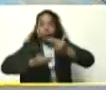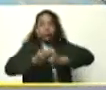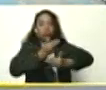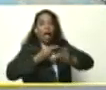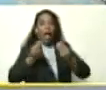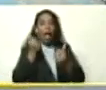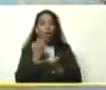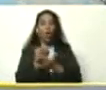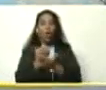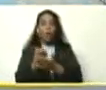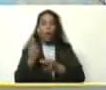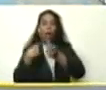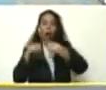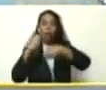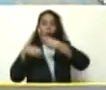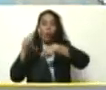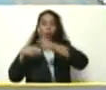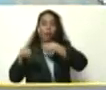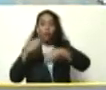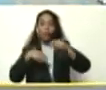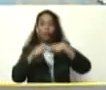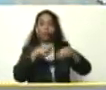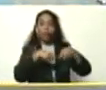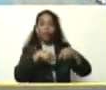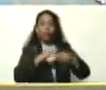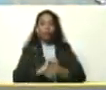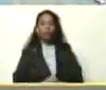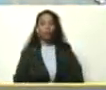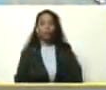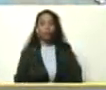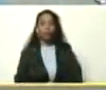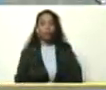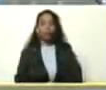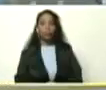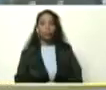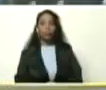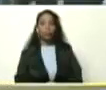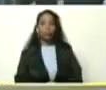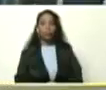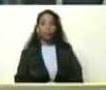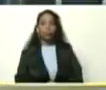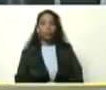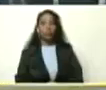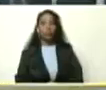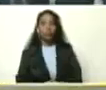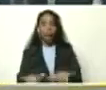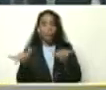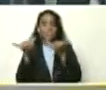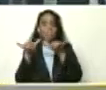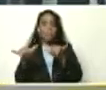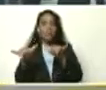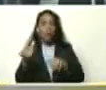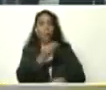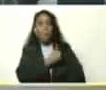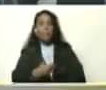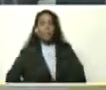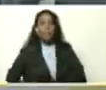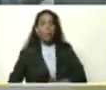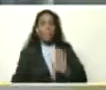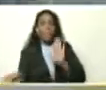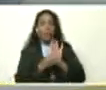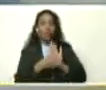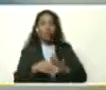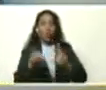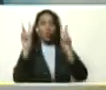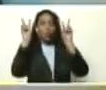económica comercial. Y el mismo presidente puso una gran